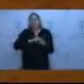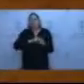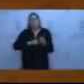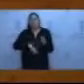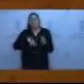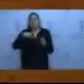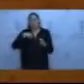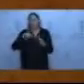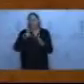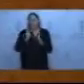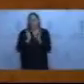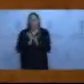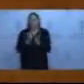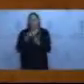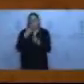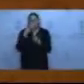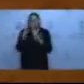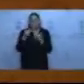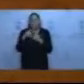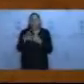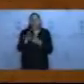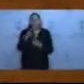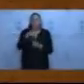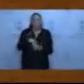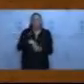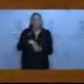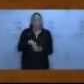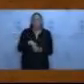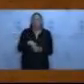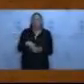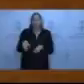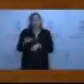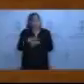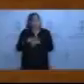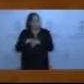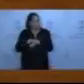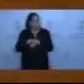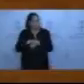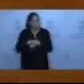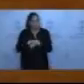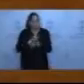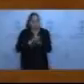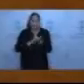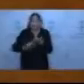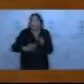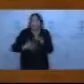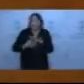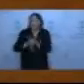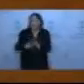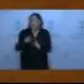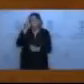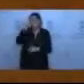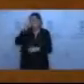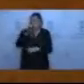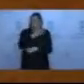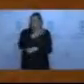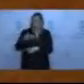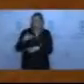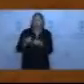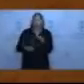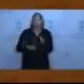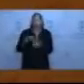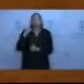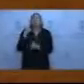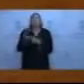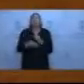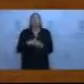Queremos conocer, en definitiva, señorías, la posición del Consejo de Gobierno sobre lo indicado en el informe y qué va a hacer para